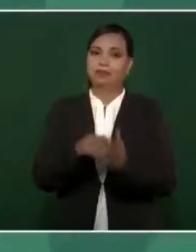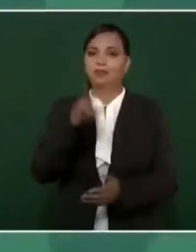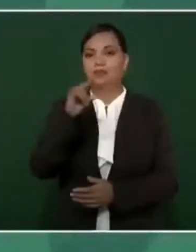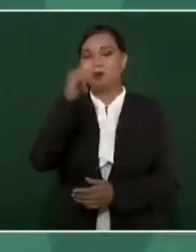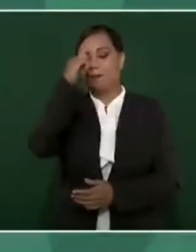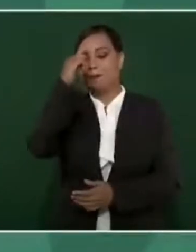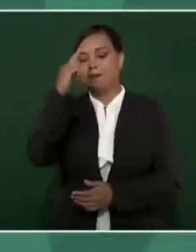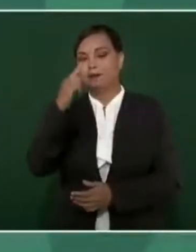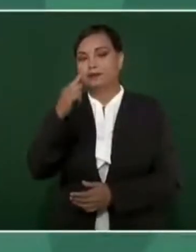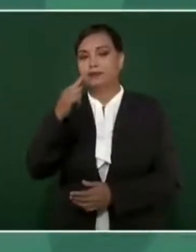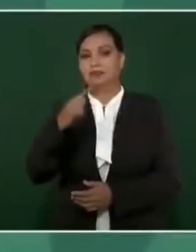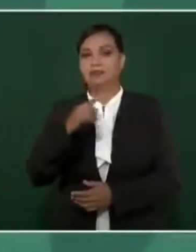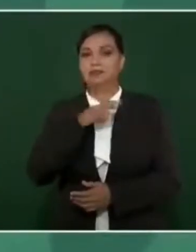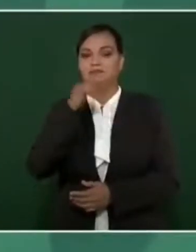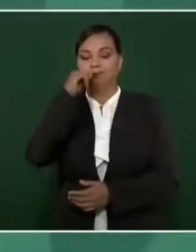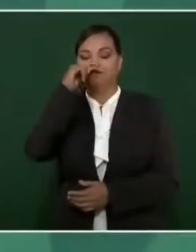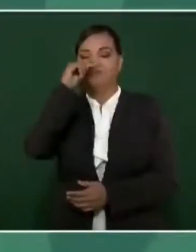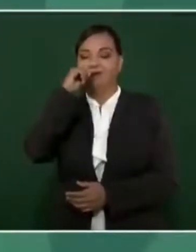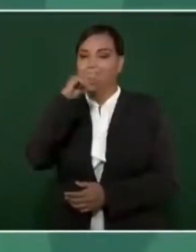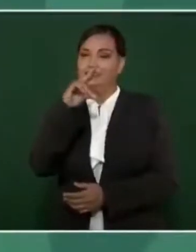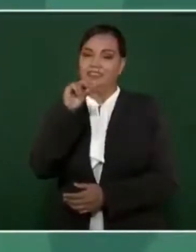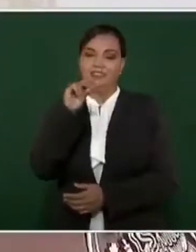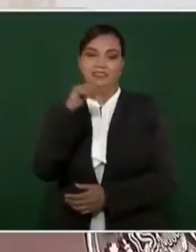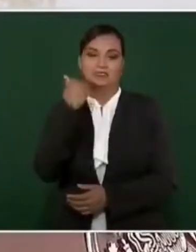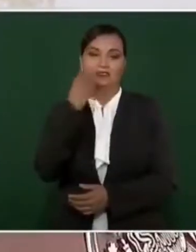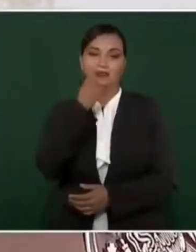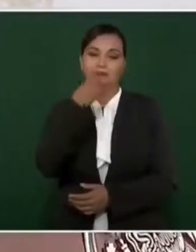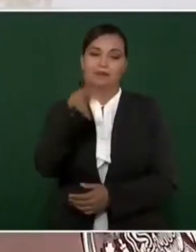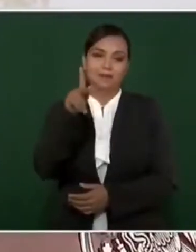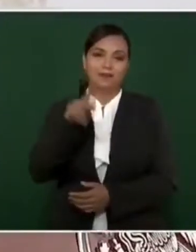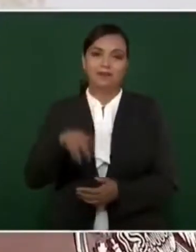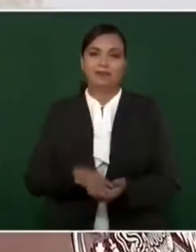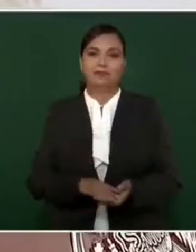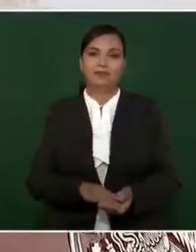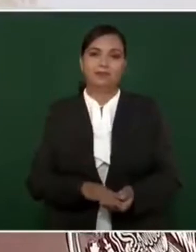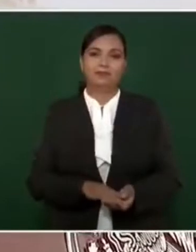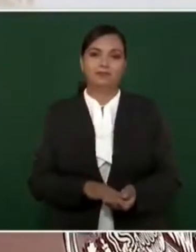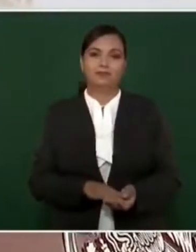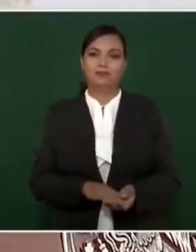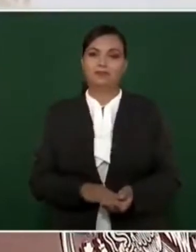pero no me importa el dinero.